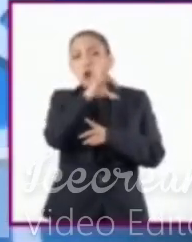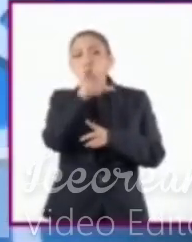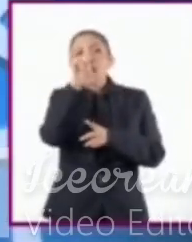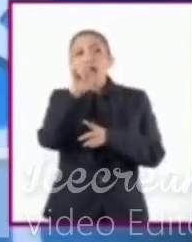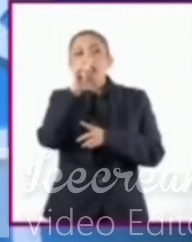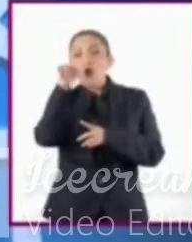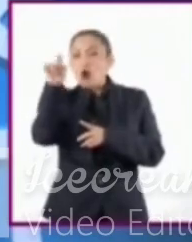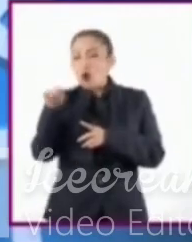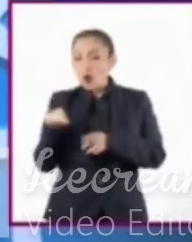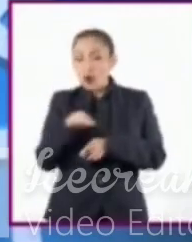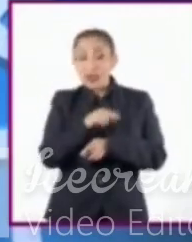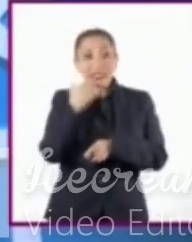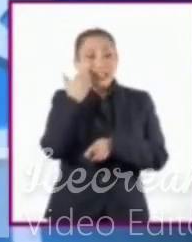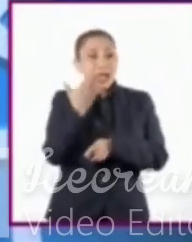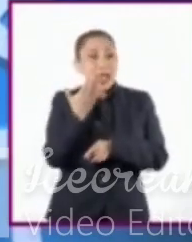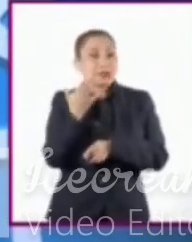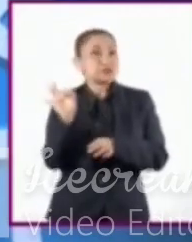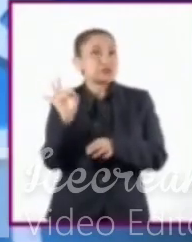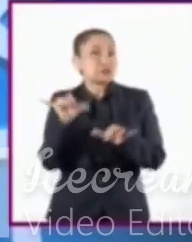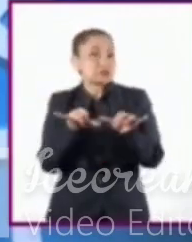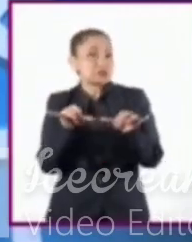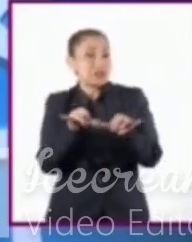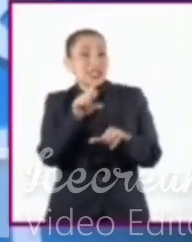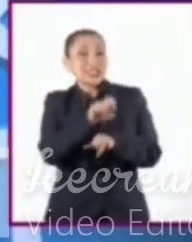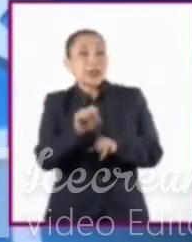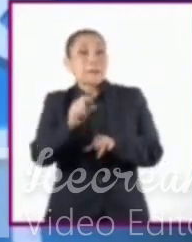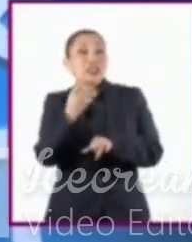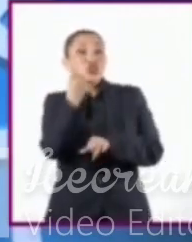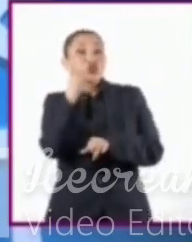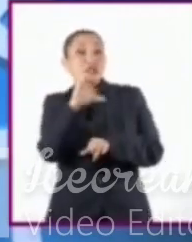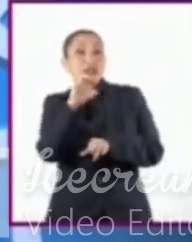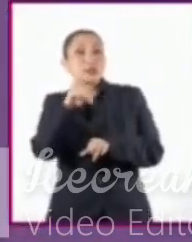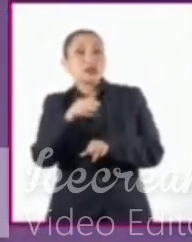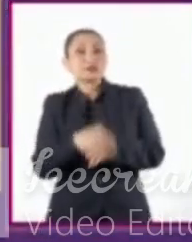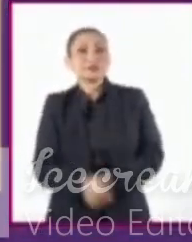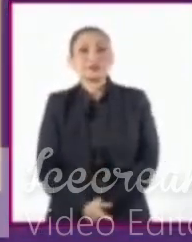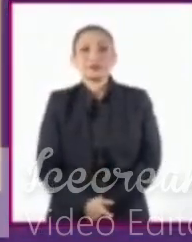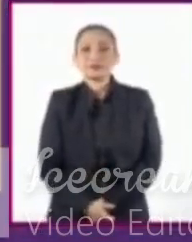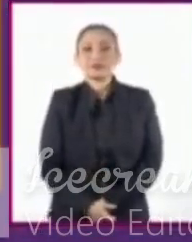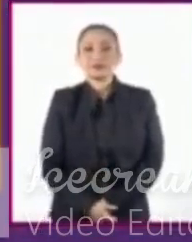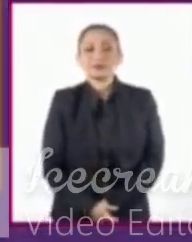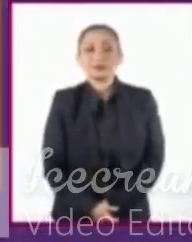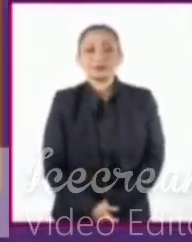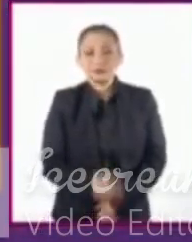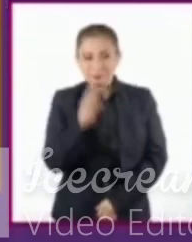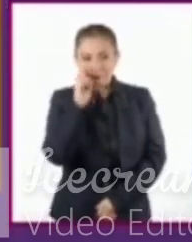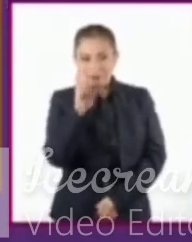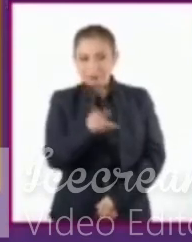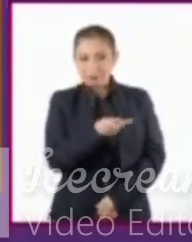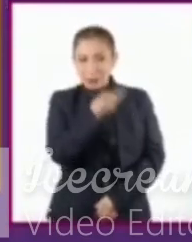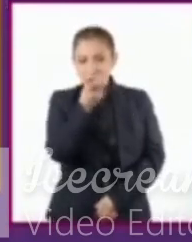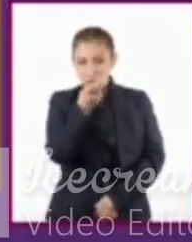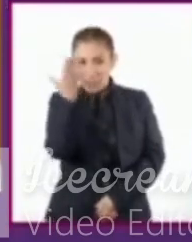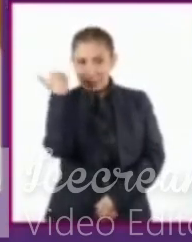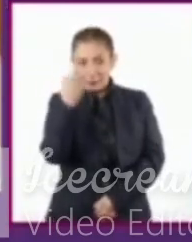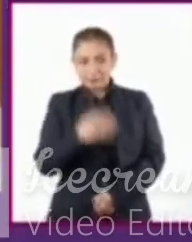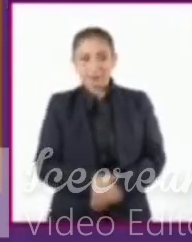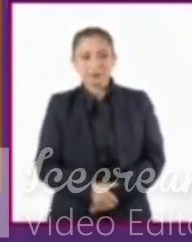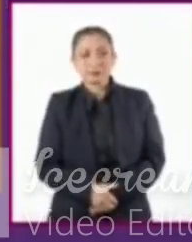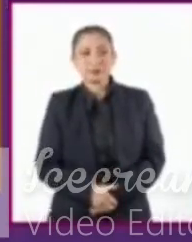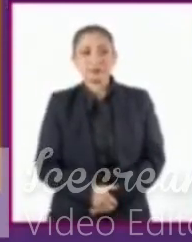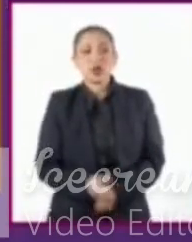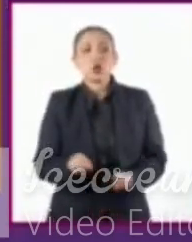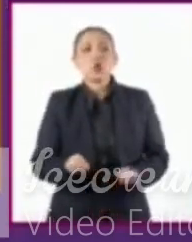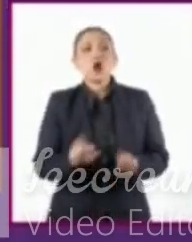lados si quisieras que el tablero midiera 121 centímetros cuadrados. Resolvamos las preguntas anteriores.